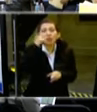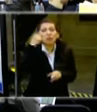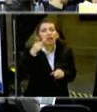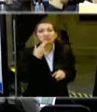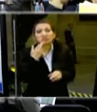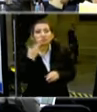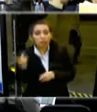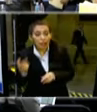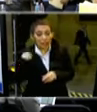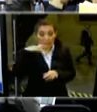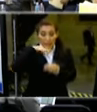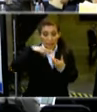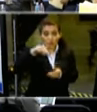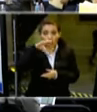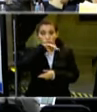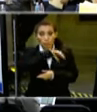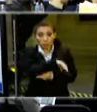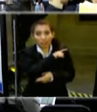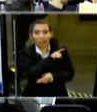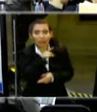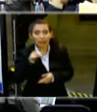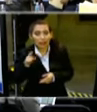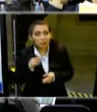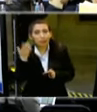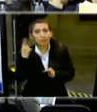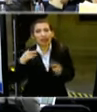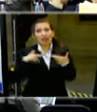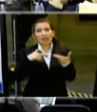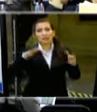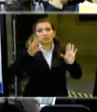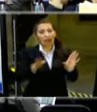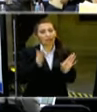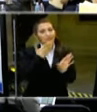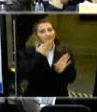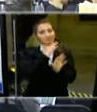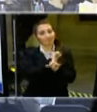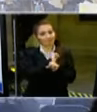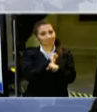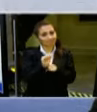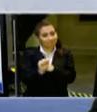parece que la relación con Cuba tiene que ser para tener una relación más tersa,